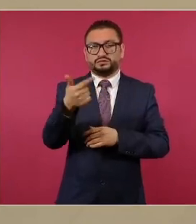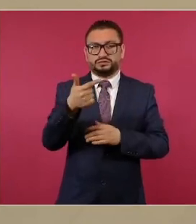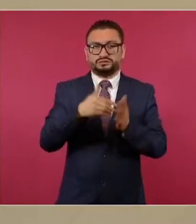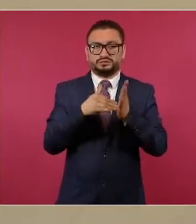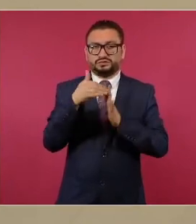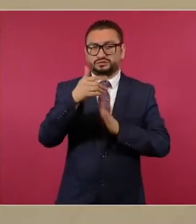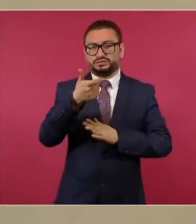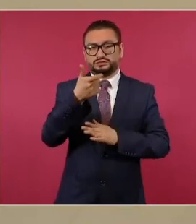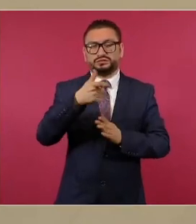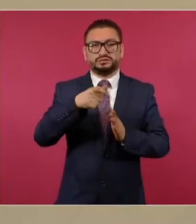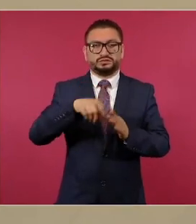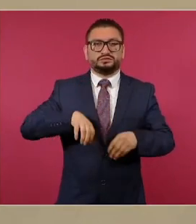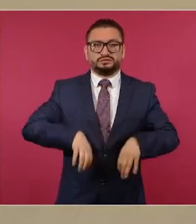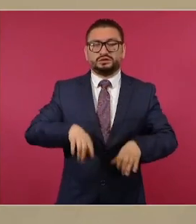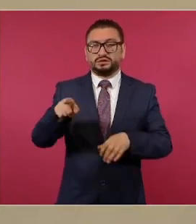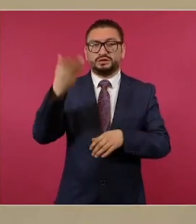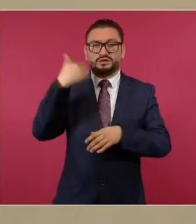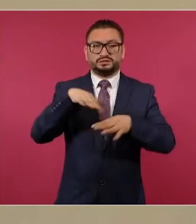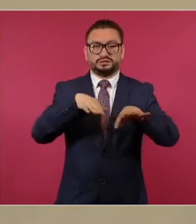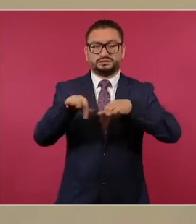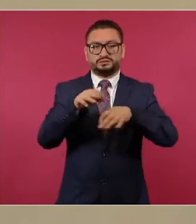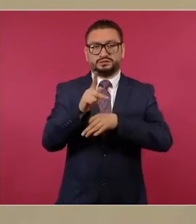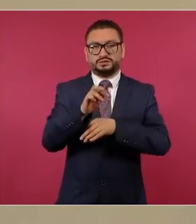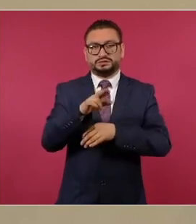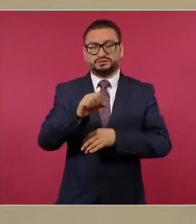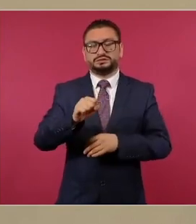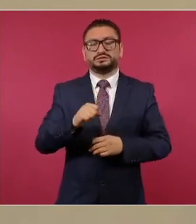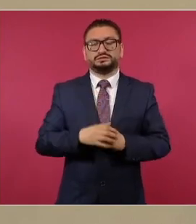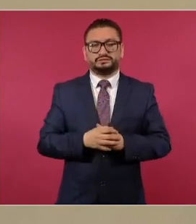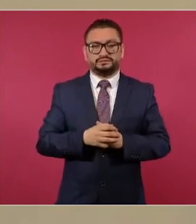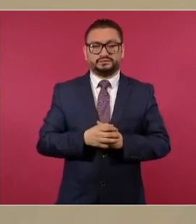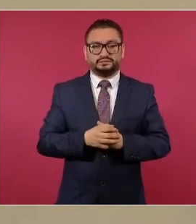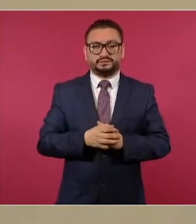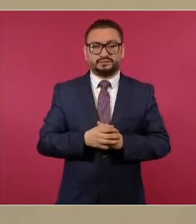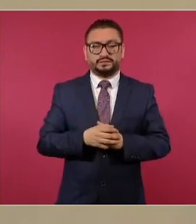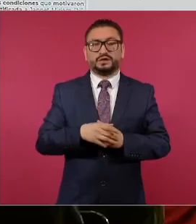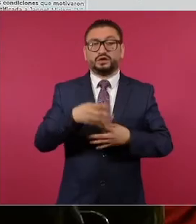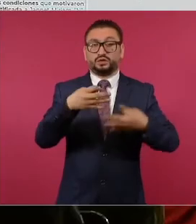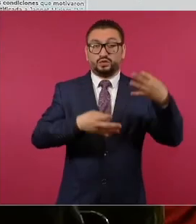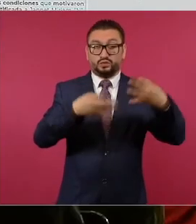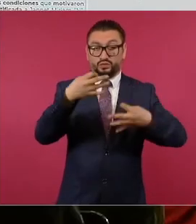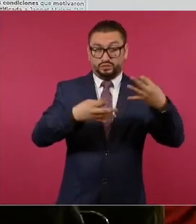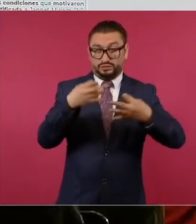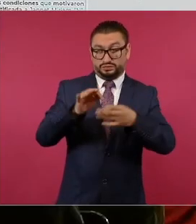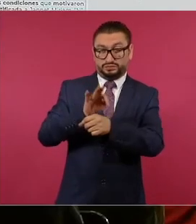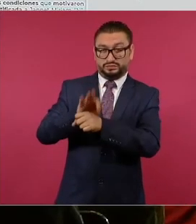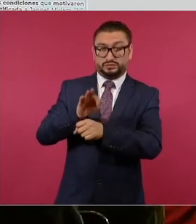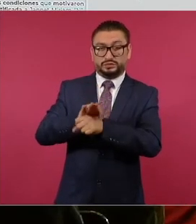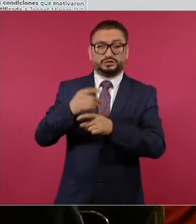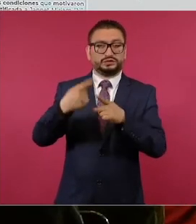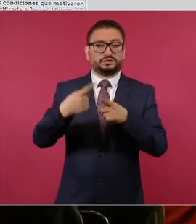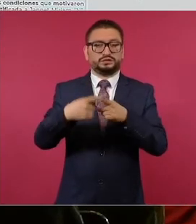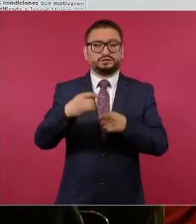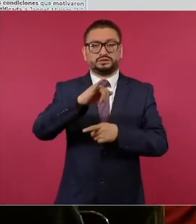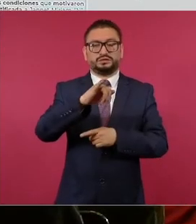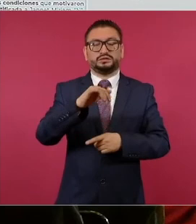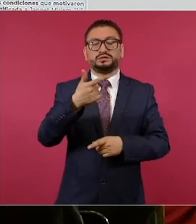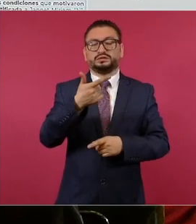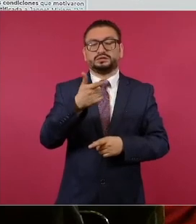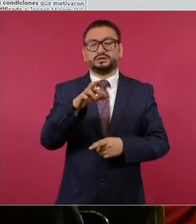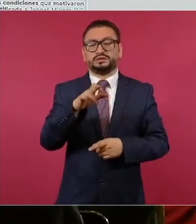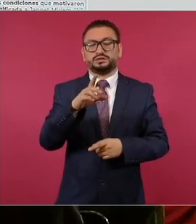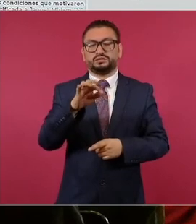pesos. Ella trabajaba en Pierce. El juez que favorece es Gregorio